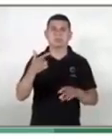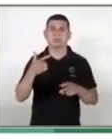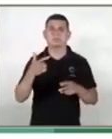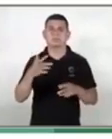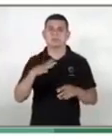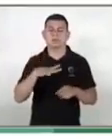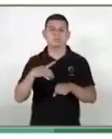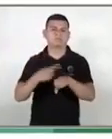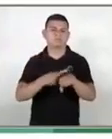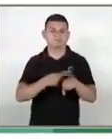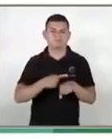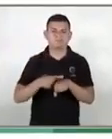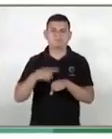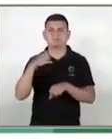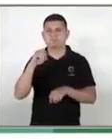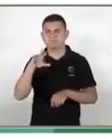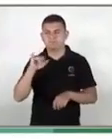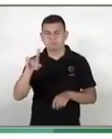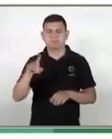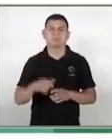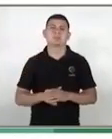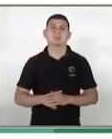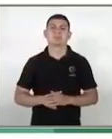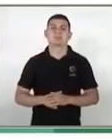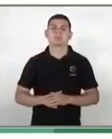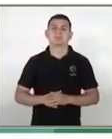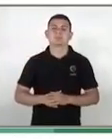196.847 casos confirmados, esto es